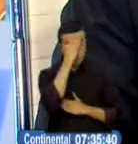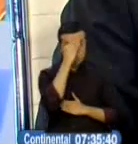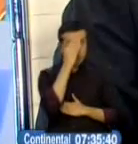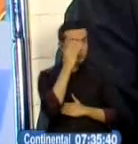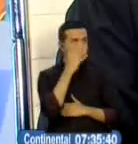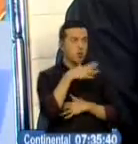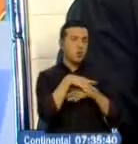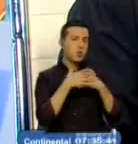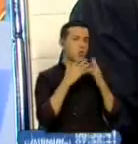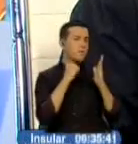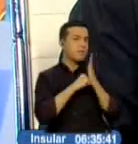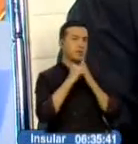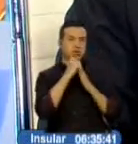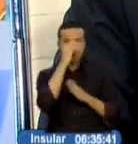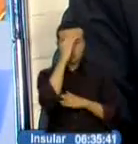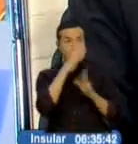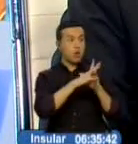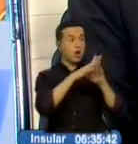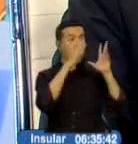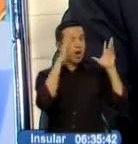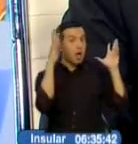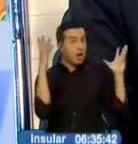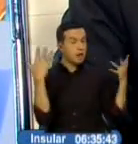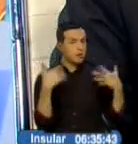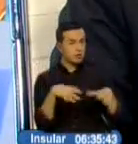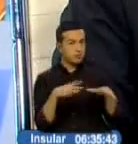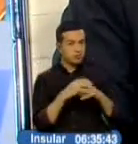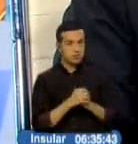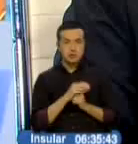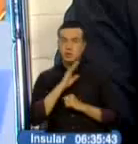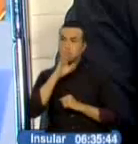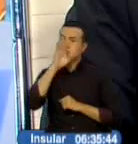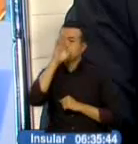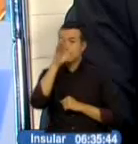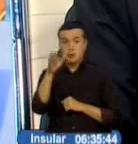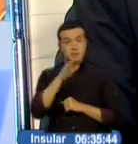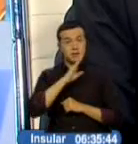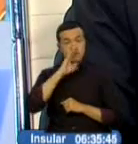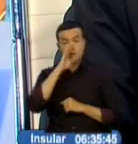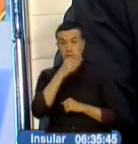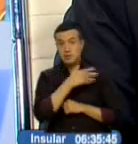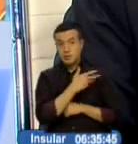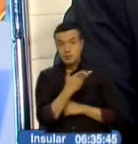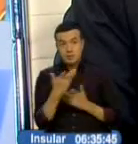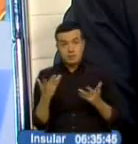un monstruo en términos de tamaño. Sí. Y se ha caracterizado porque